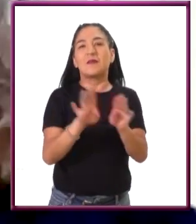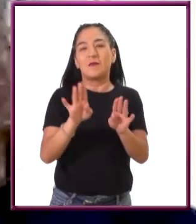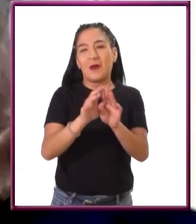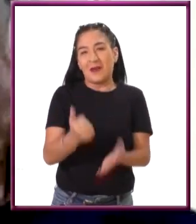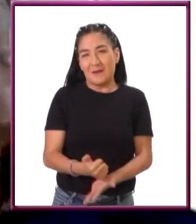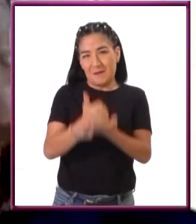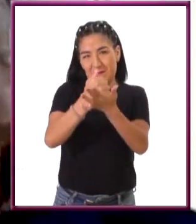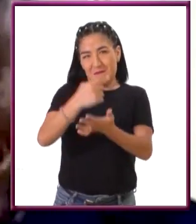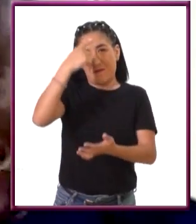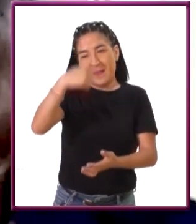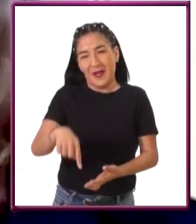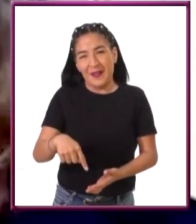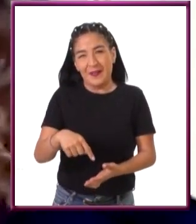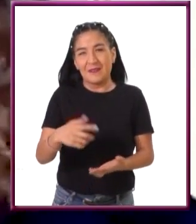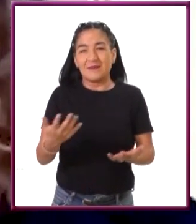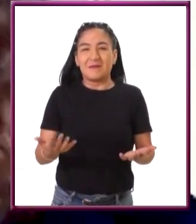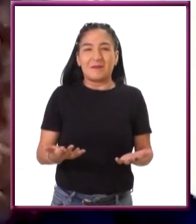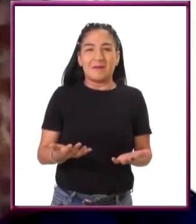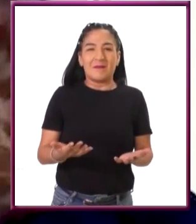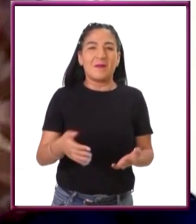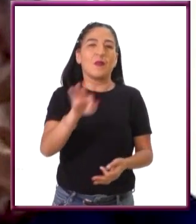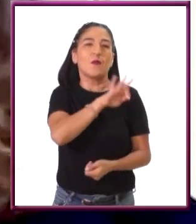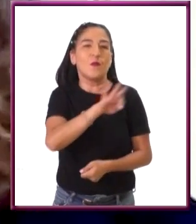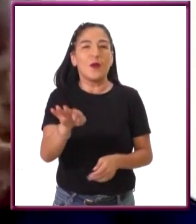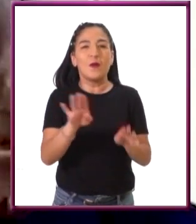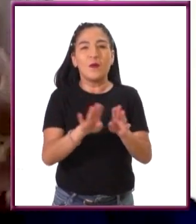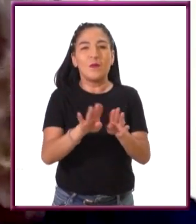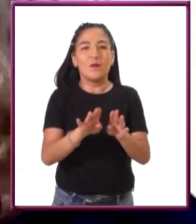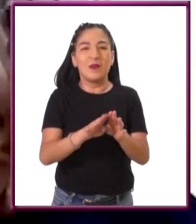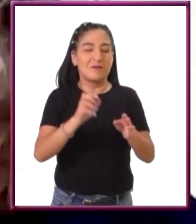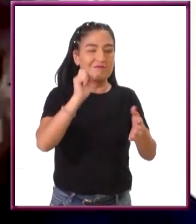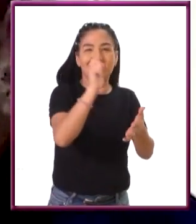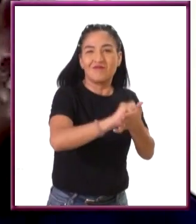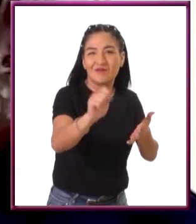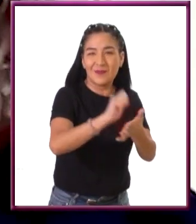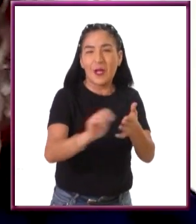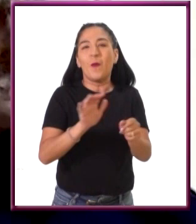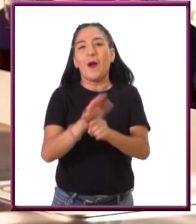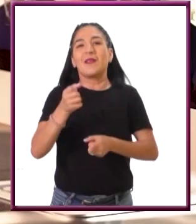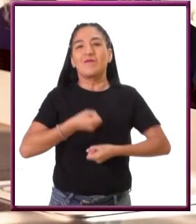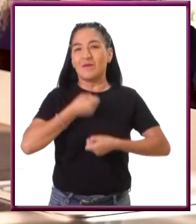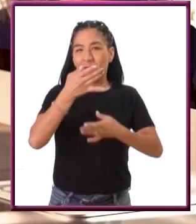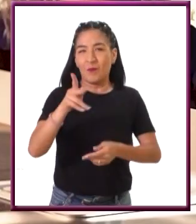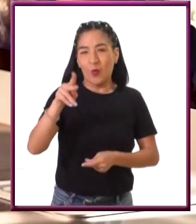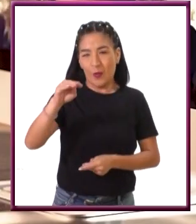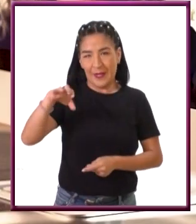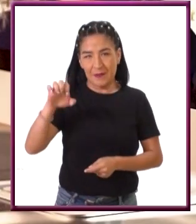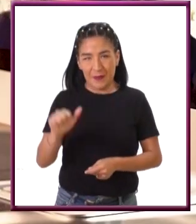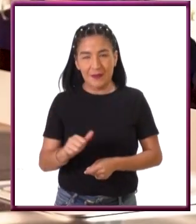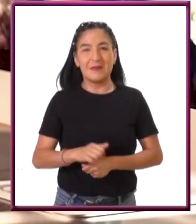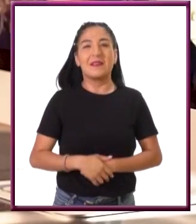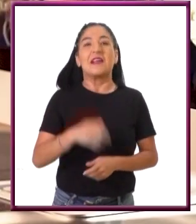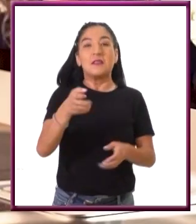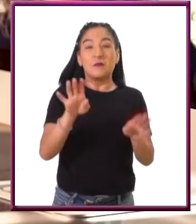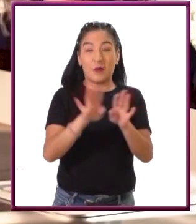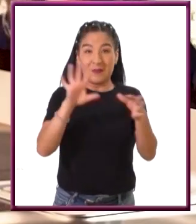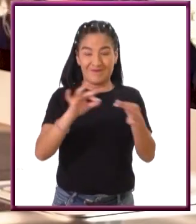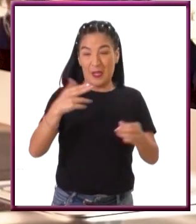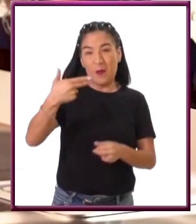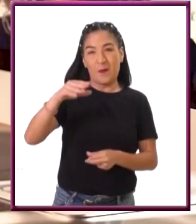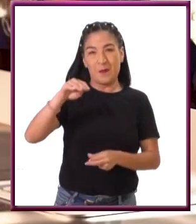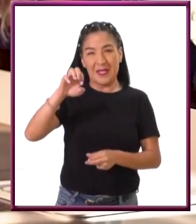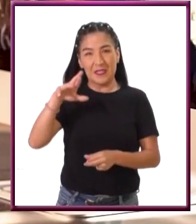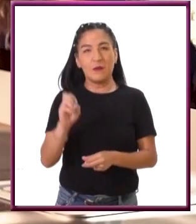de ayuda para poder hacer el contenido del poema. Además de Homero, también al inicio de